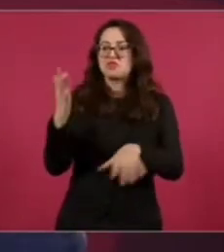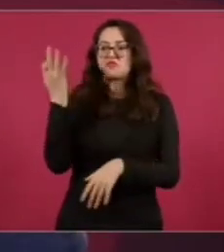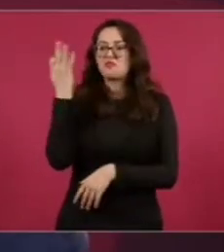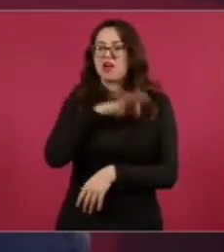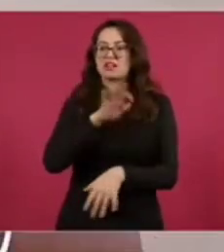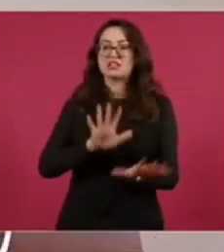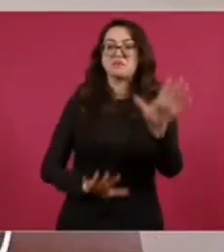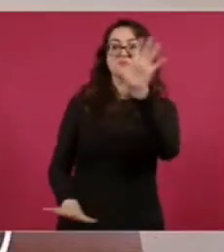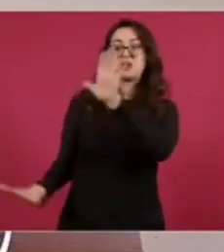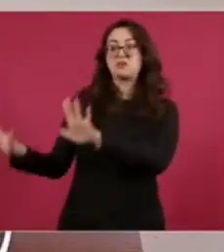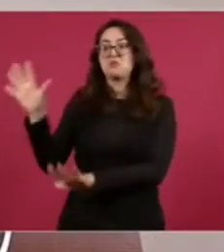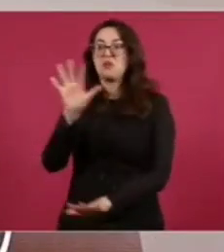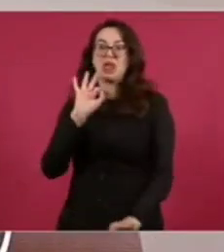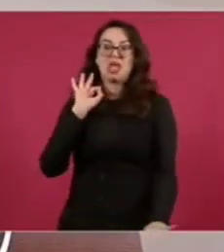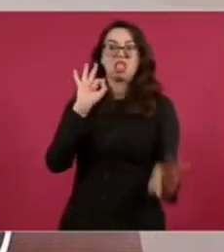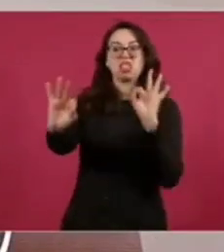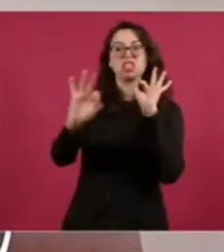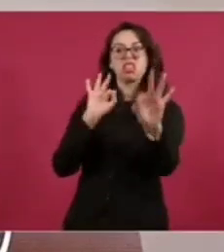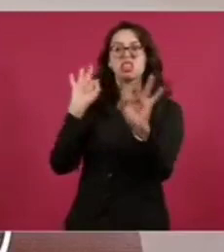manipuladores.